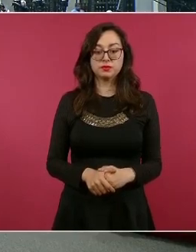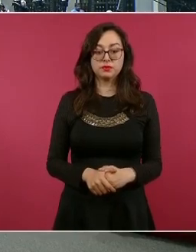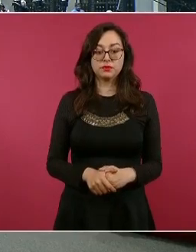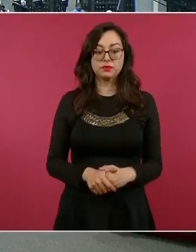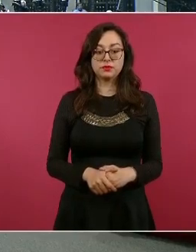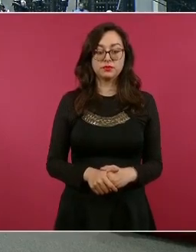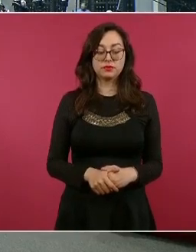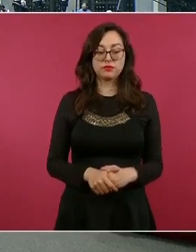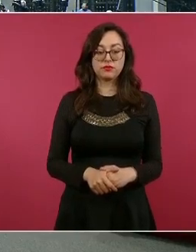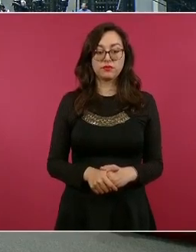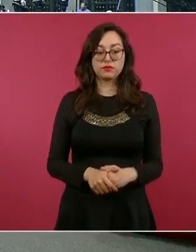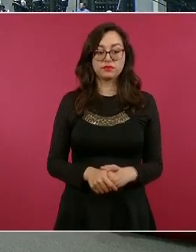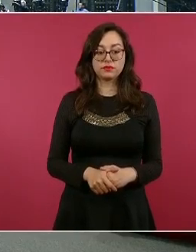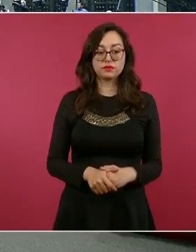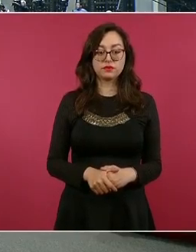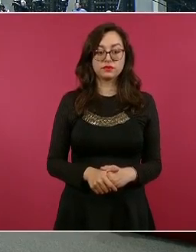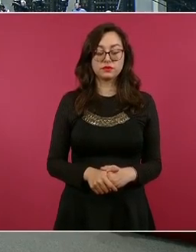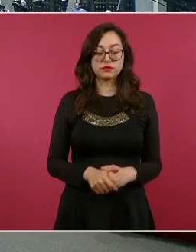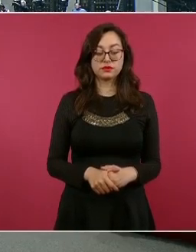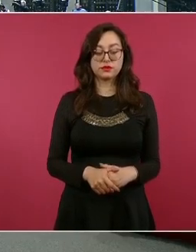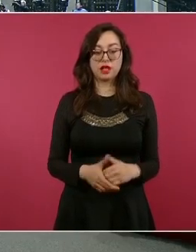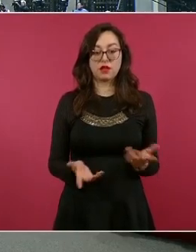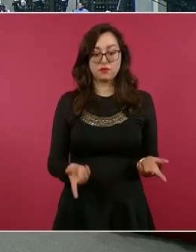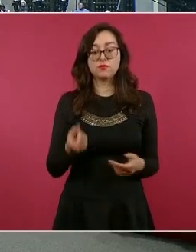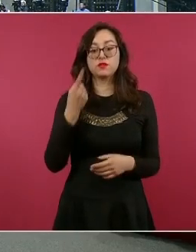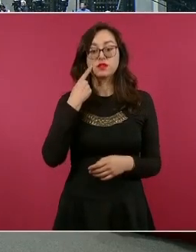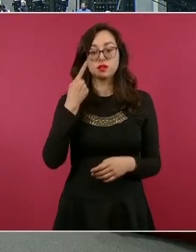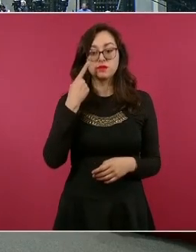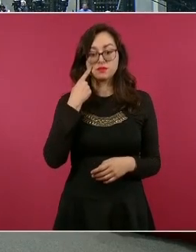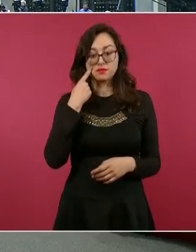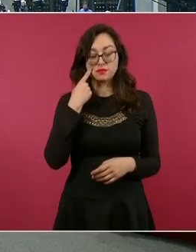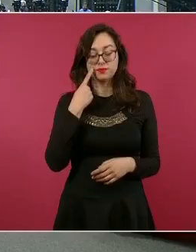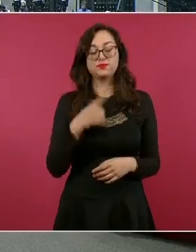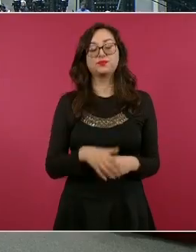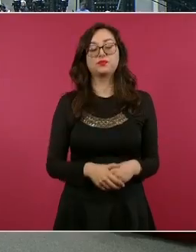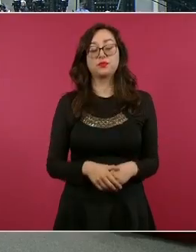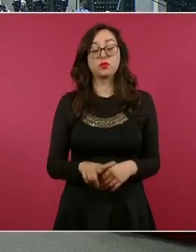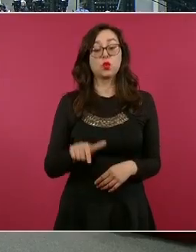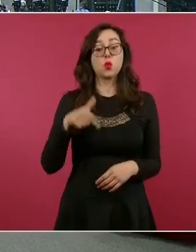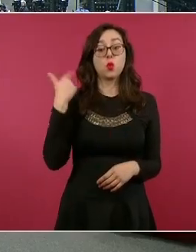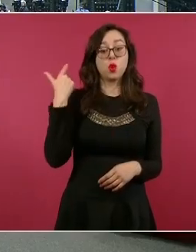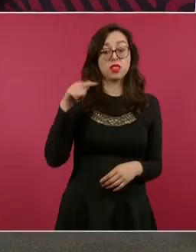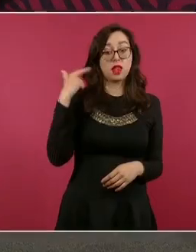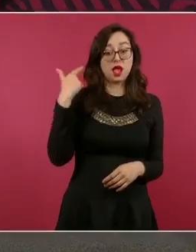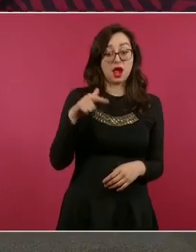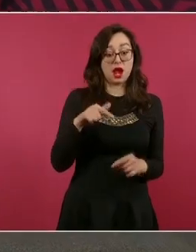se pueden hacer de Guadalajara a Vallarta